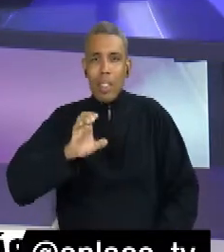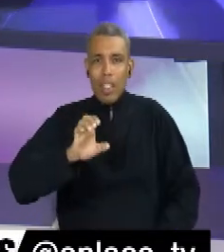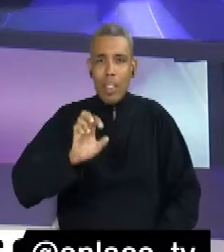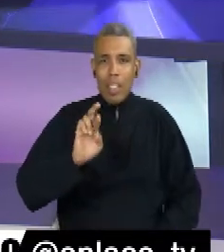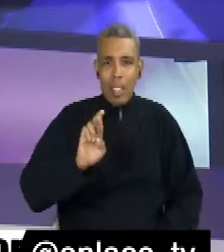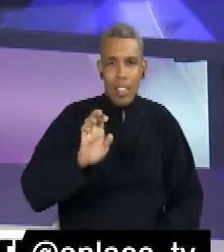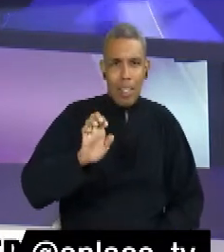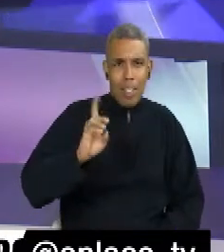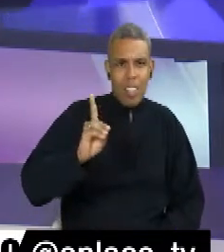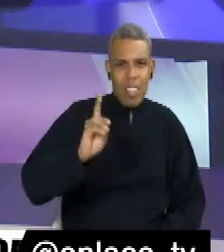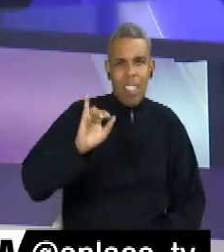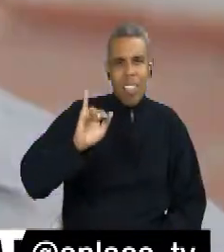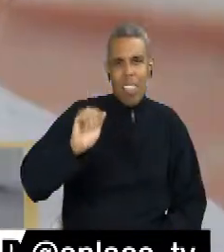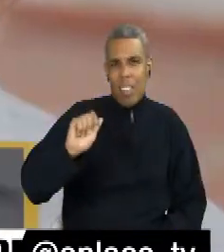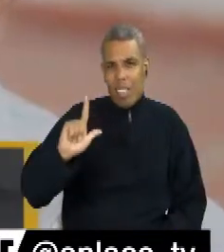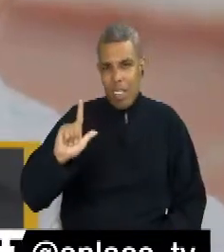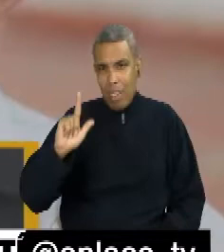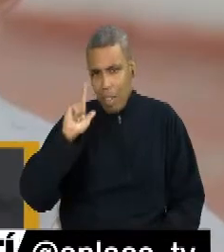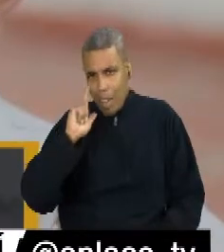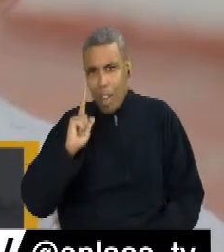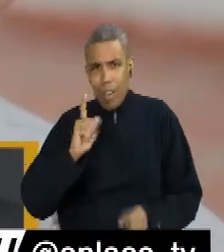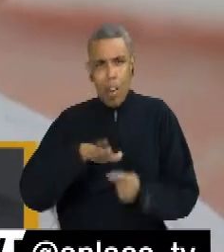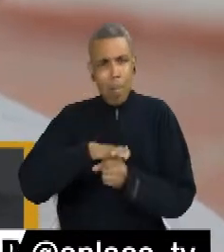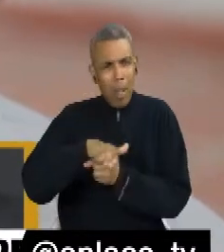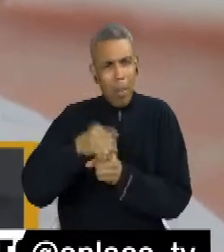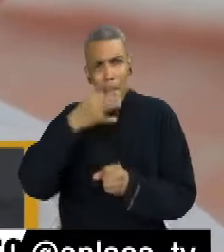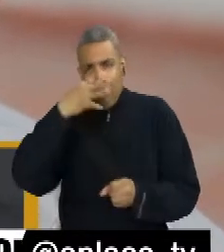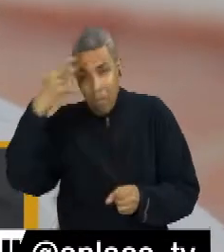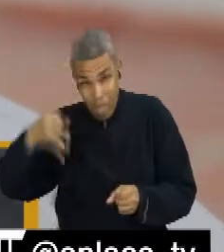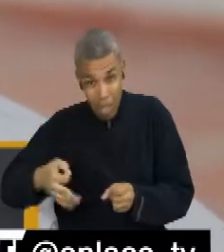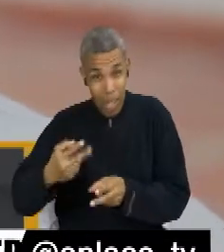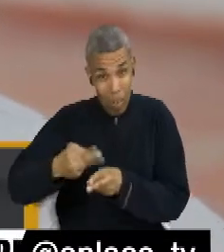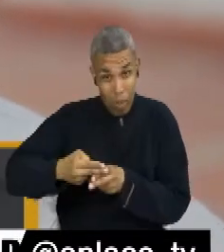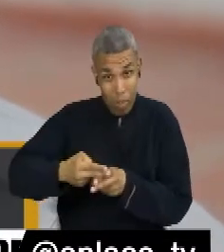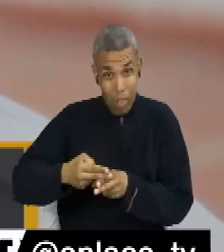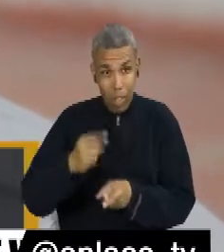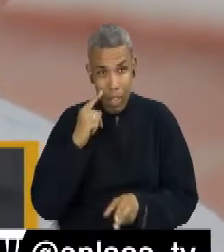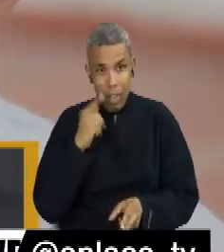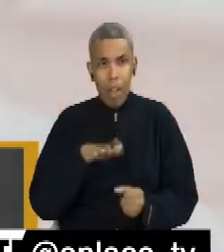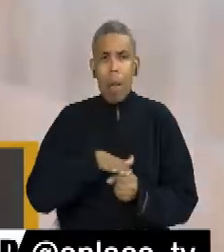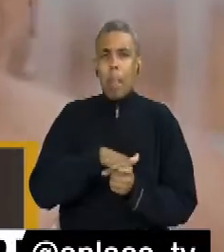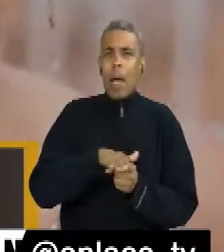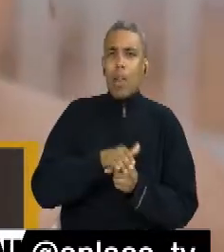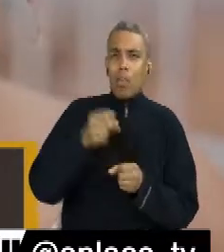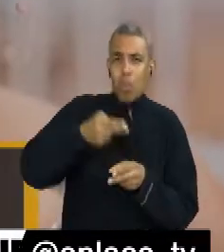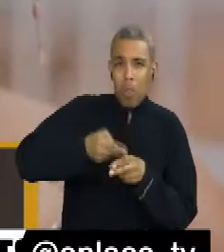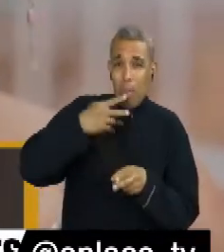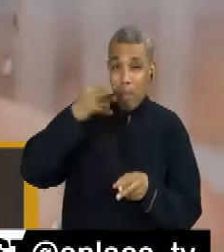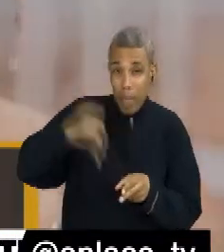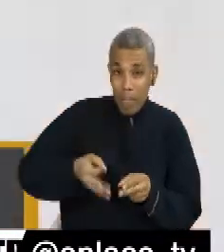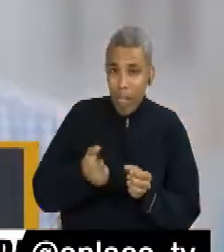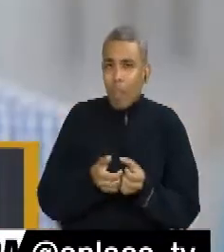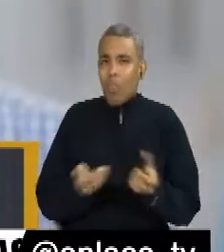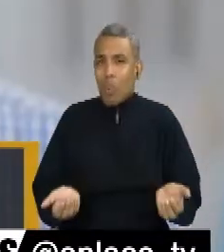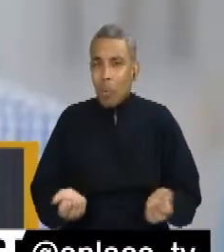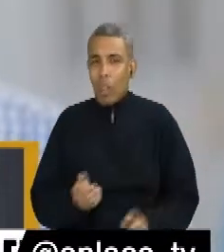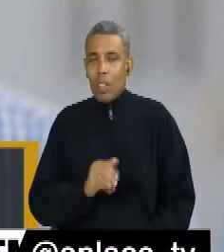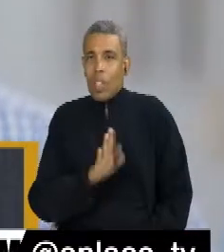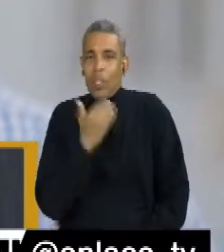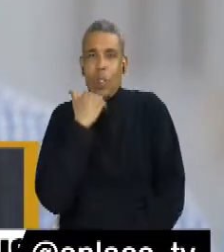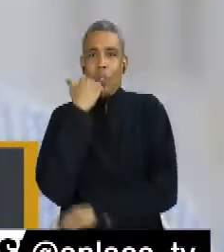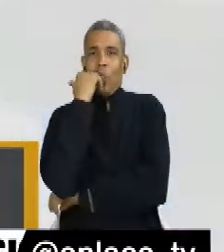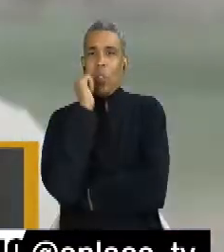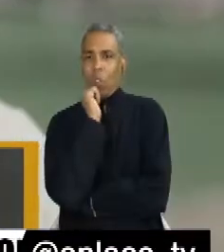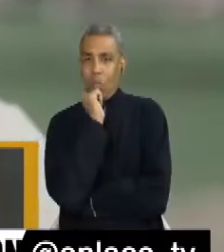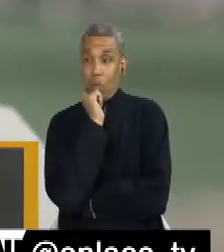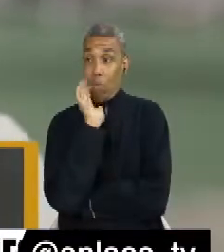Quesada. ¿Sabes el verdadero nombre del barrio Inscredial? No sé. No sé. Pensé que era barrio